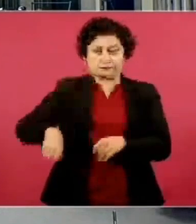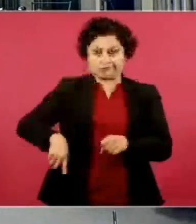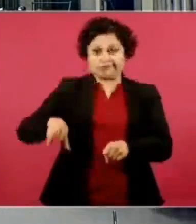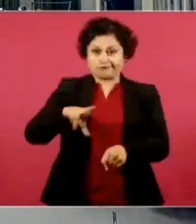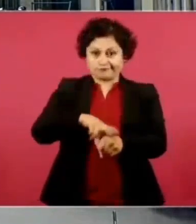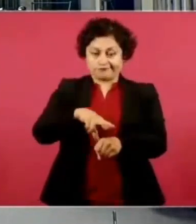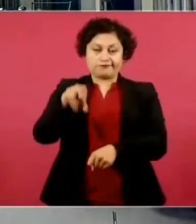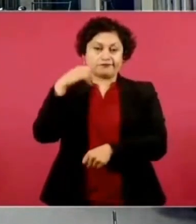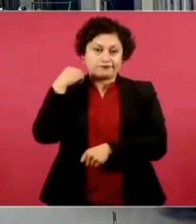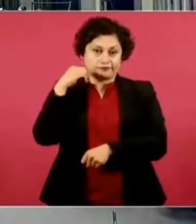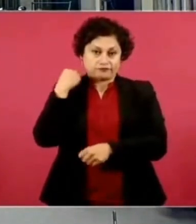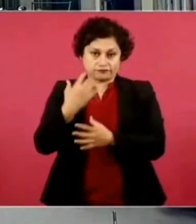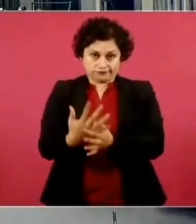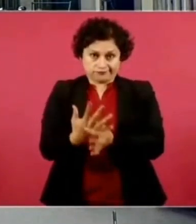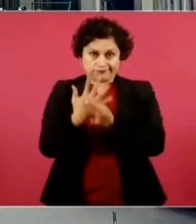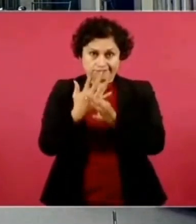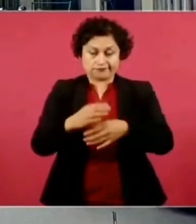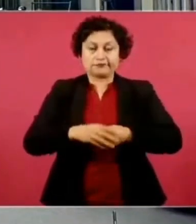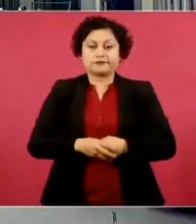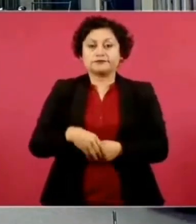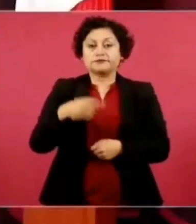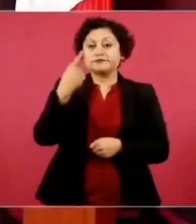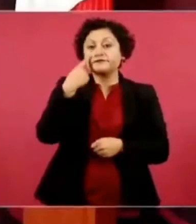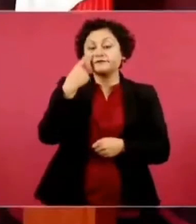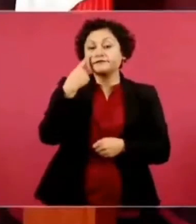Bajo el sistema federativo,